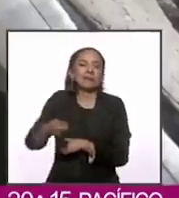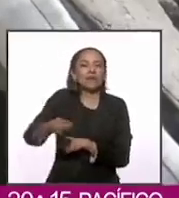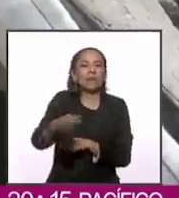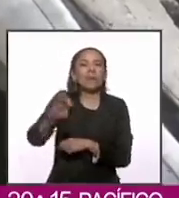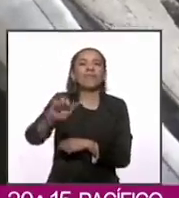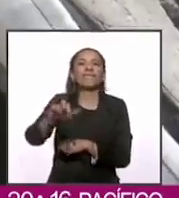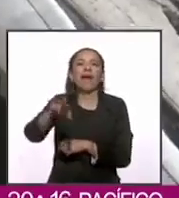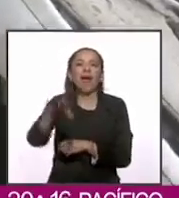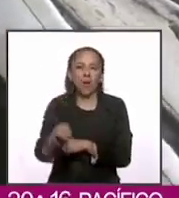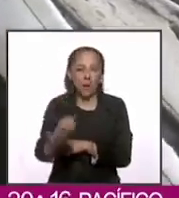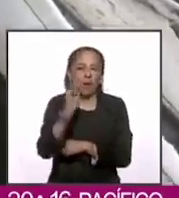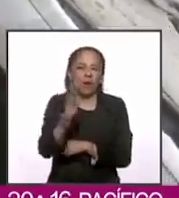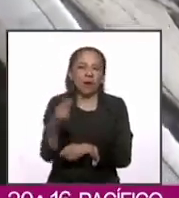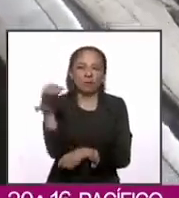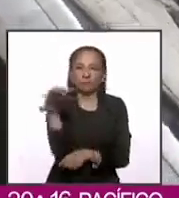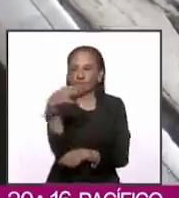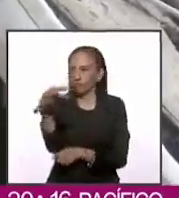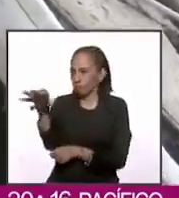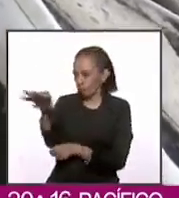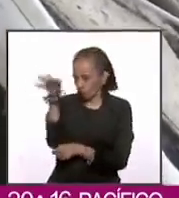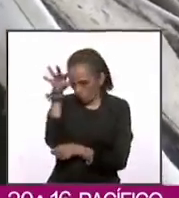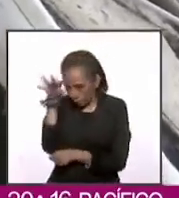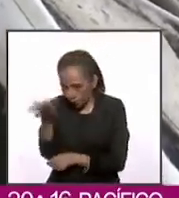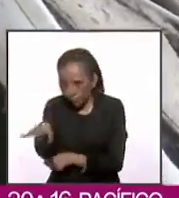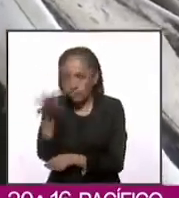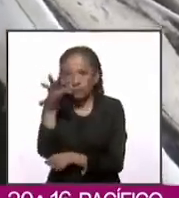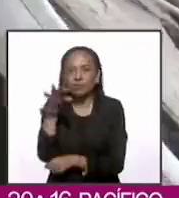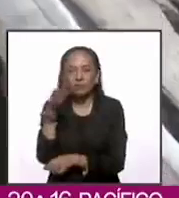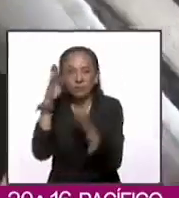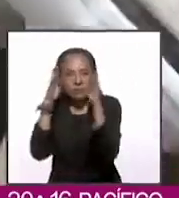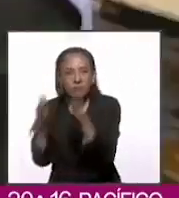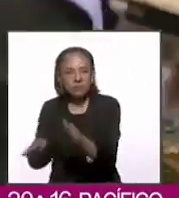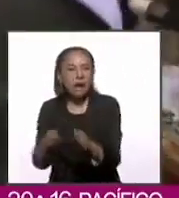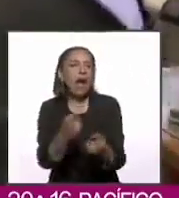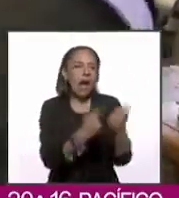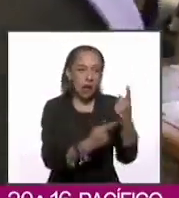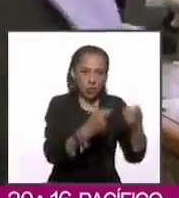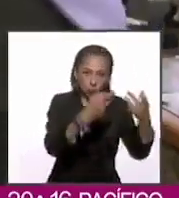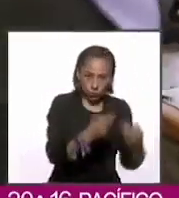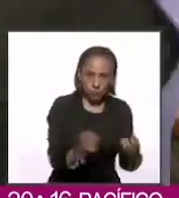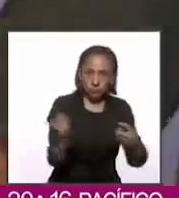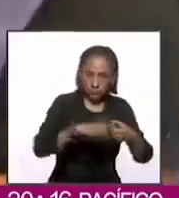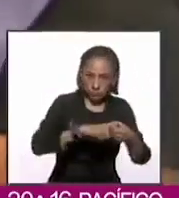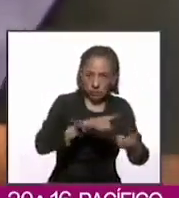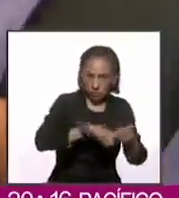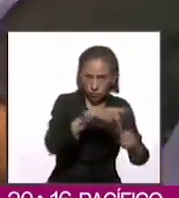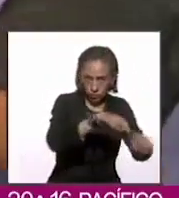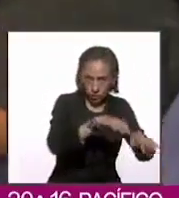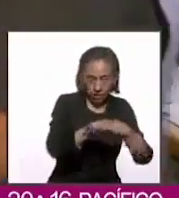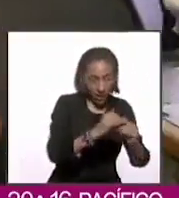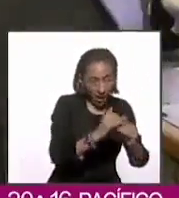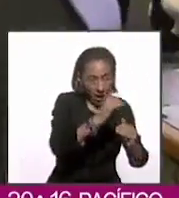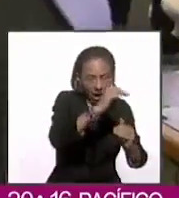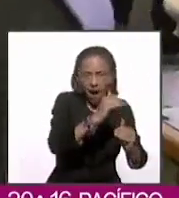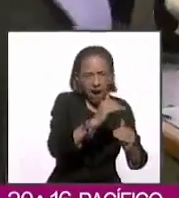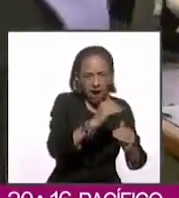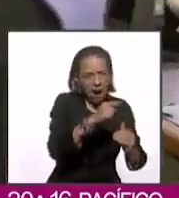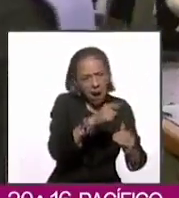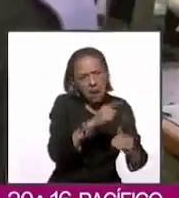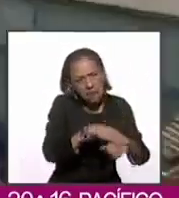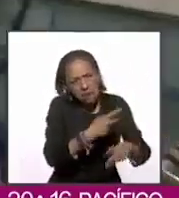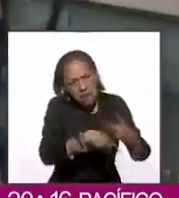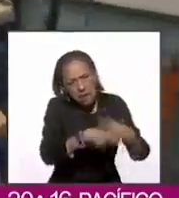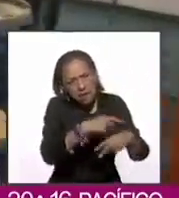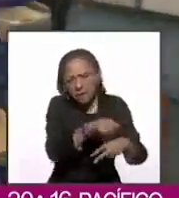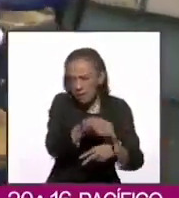solamente tiene efecto sobre el sector formal, sino también sobre el sector informal. Digo, y es lógico, pues si uno ve que en el sector